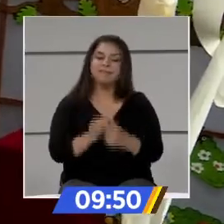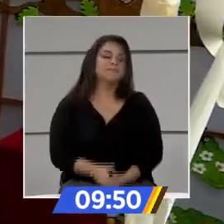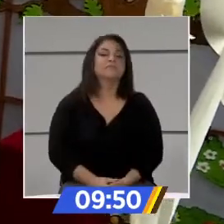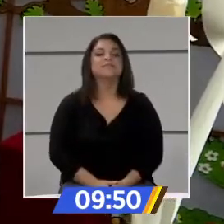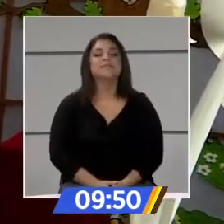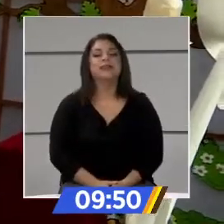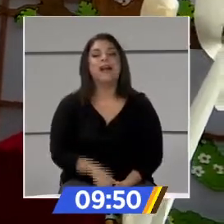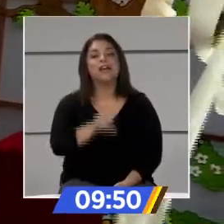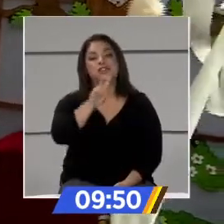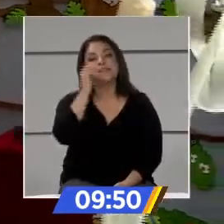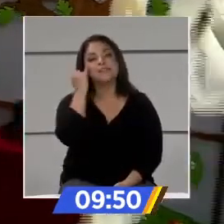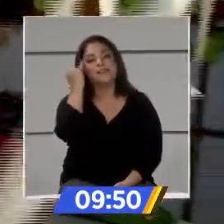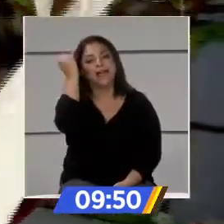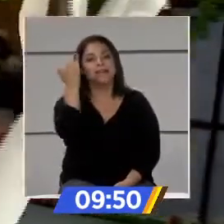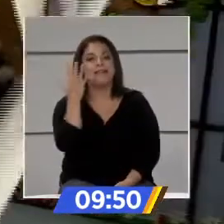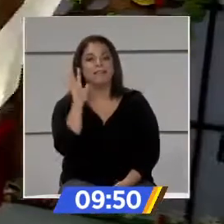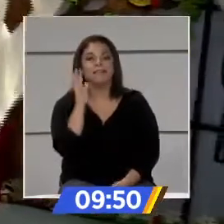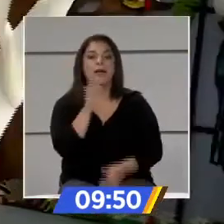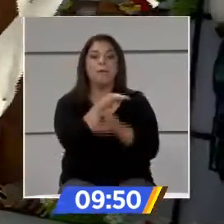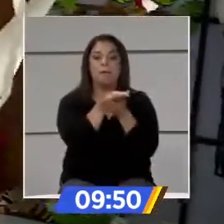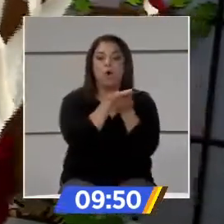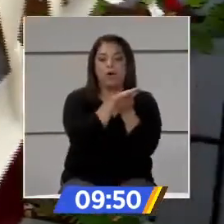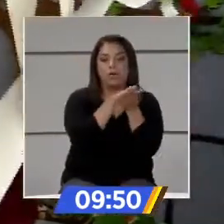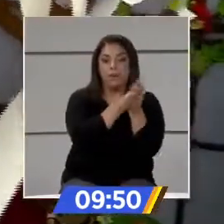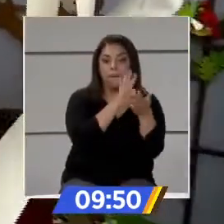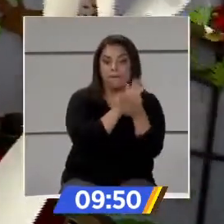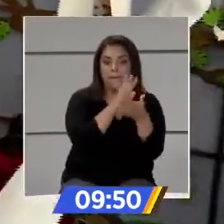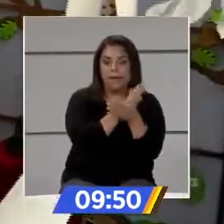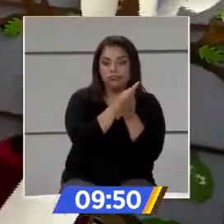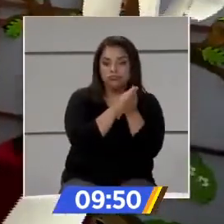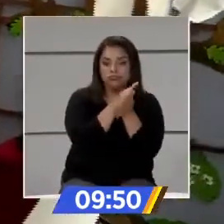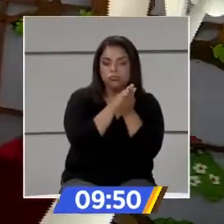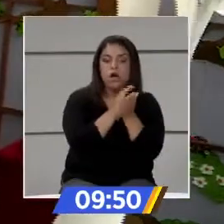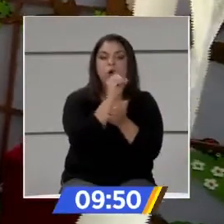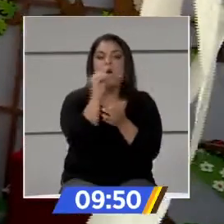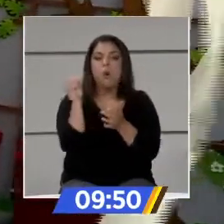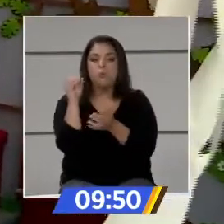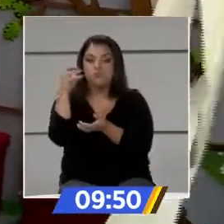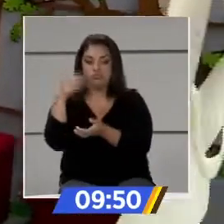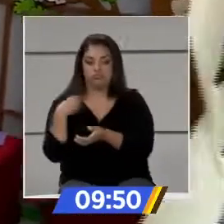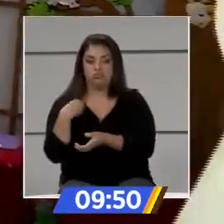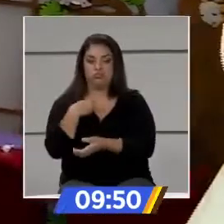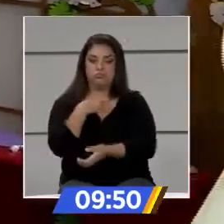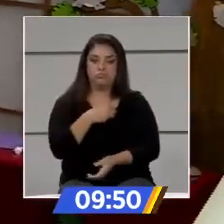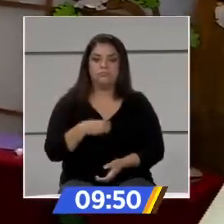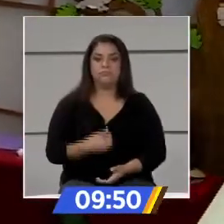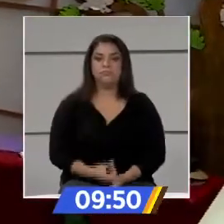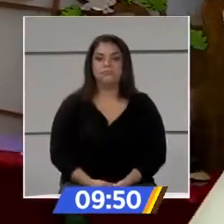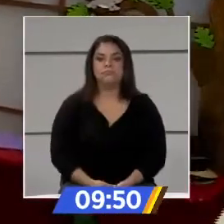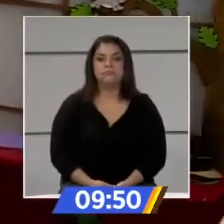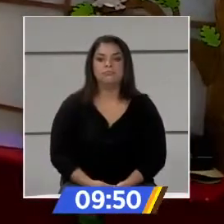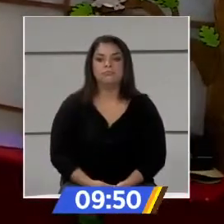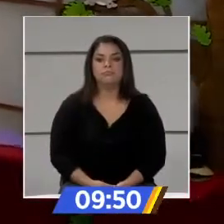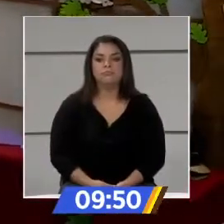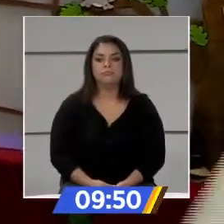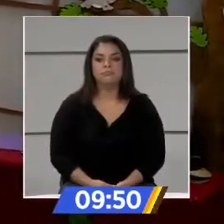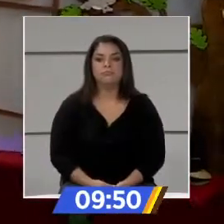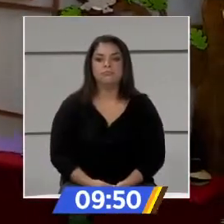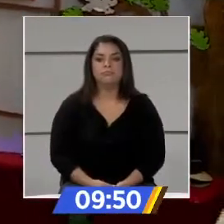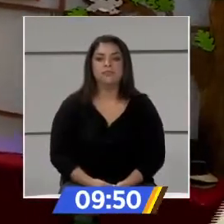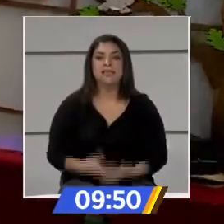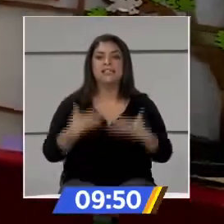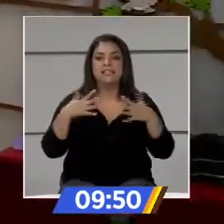ahí están las dos ideas, o el boquito de papel o el pomponcito. Ajá. Nos van a quitar la telaraña ya, sí, sí, ¿verdad?